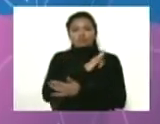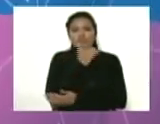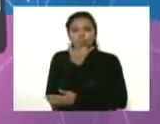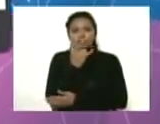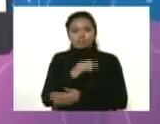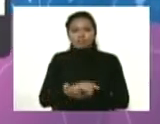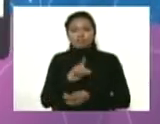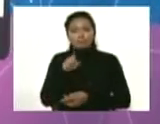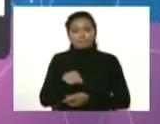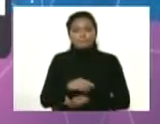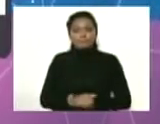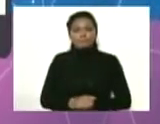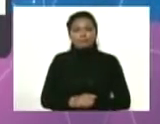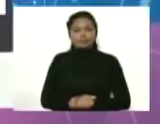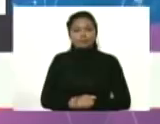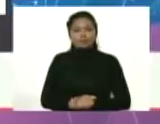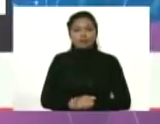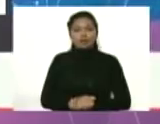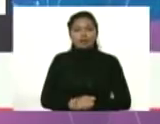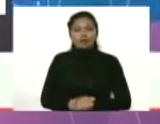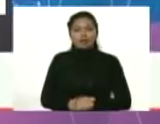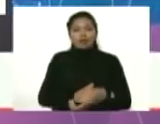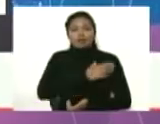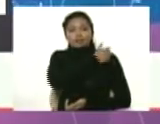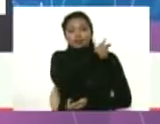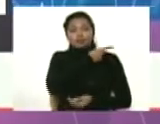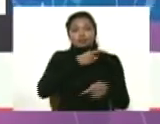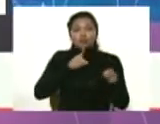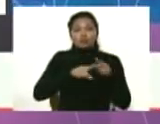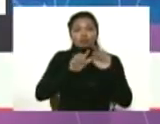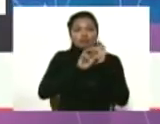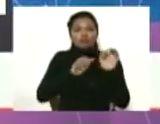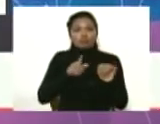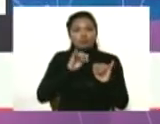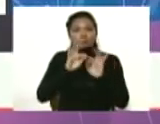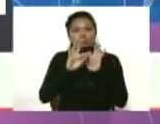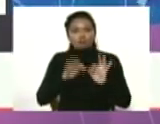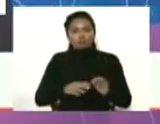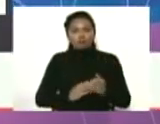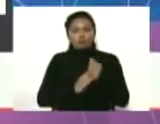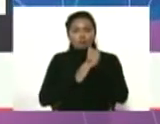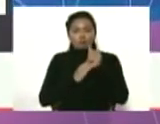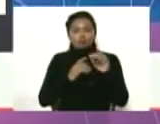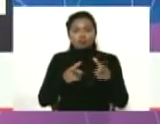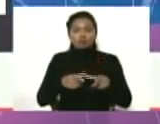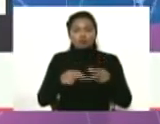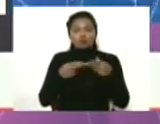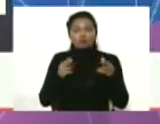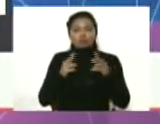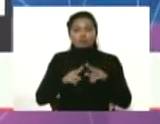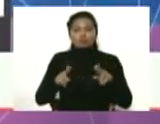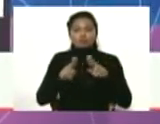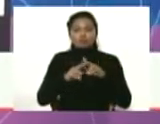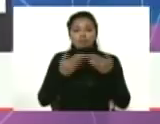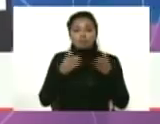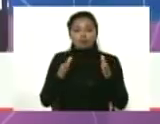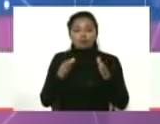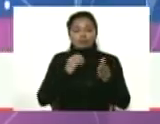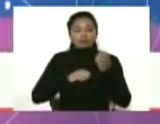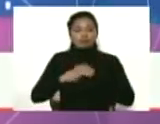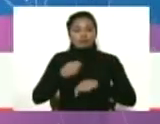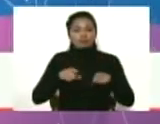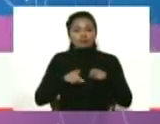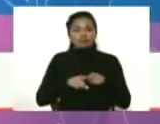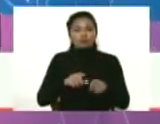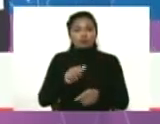y la sargento segundo, Gabriela Cimero, comandante de la Unidad Popular de Defensa Integral, Ali